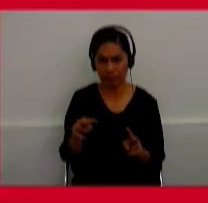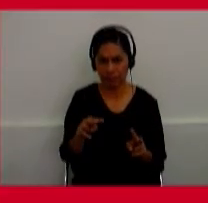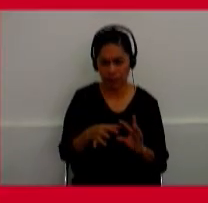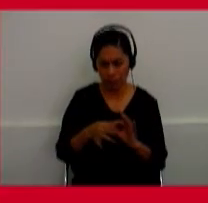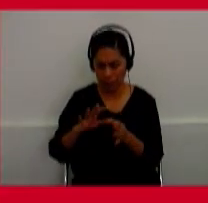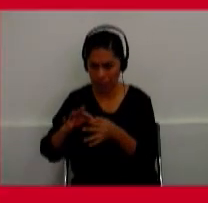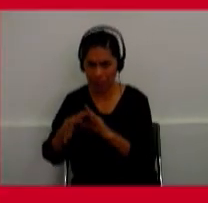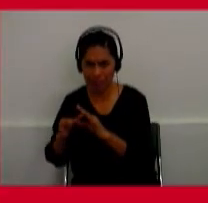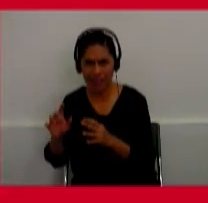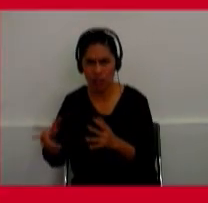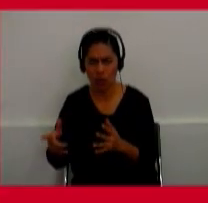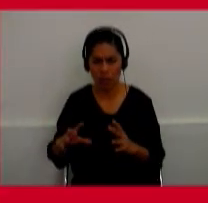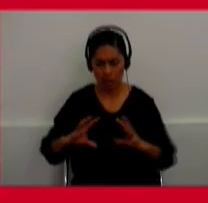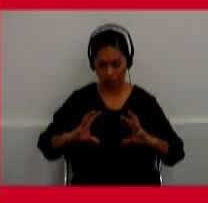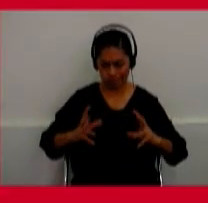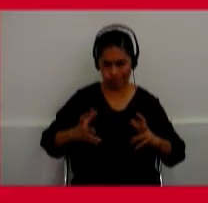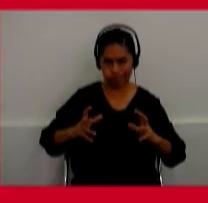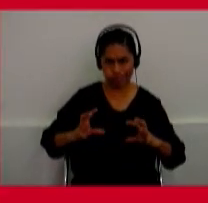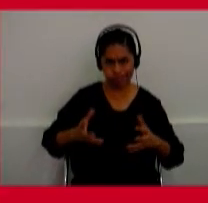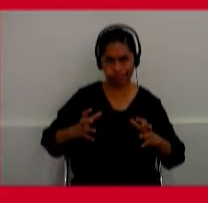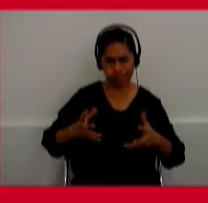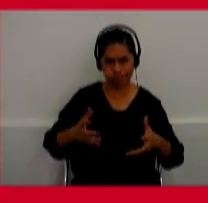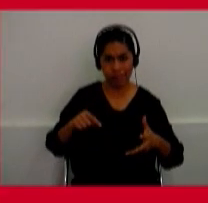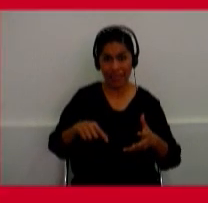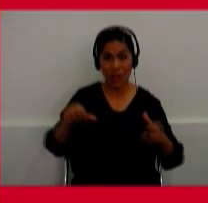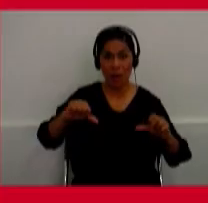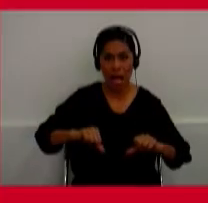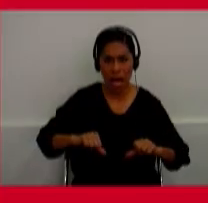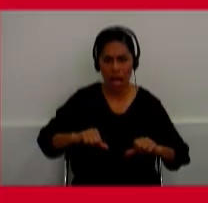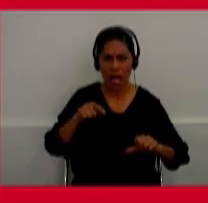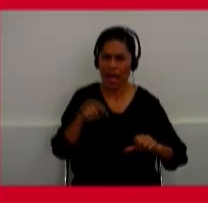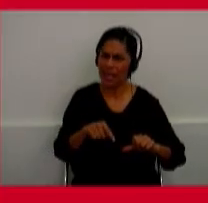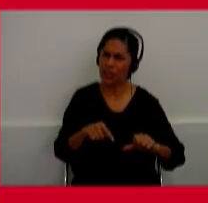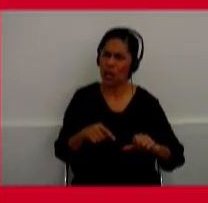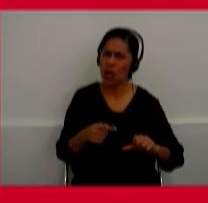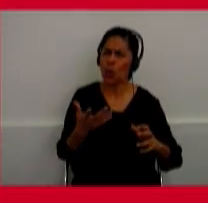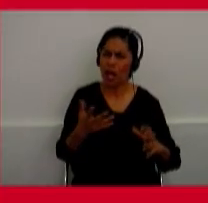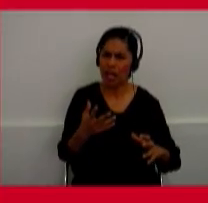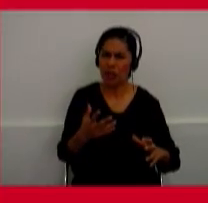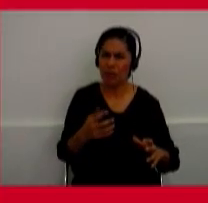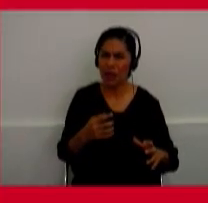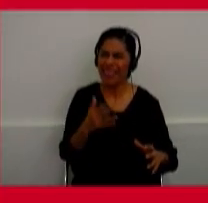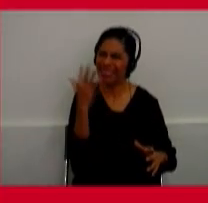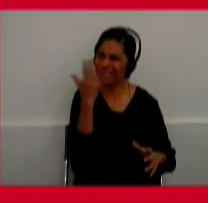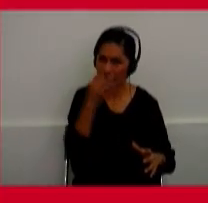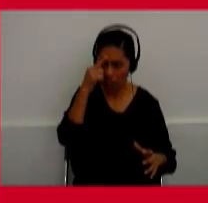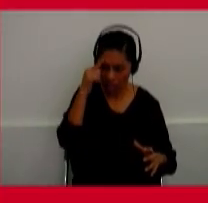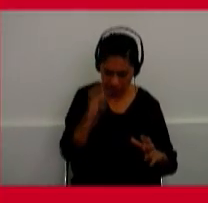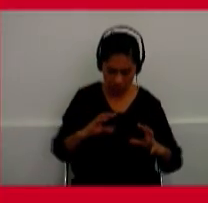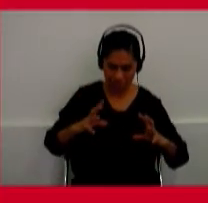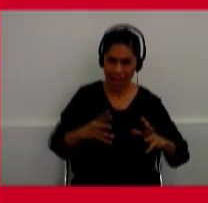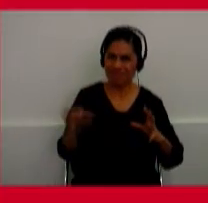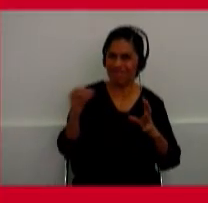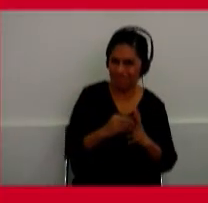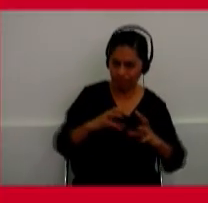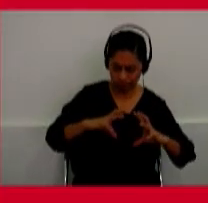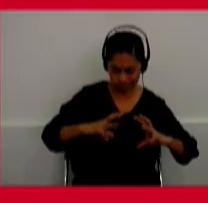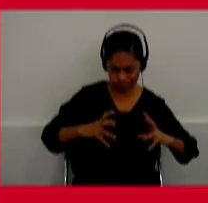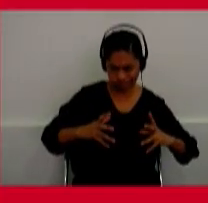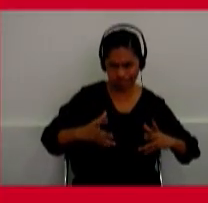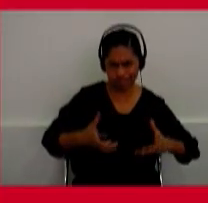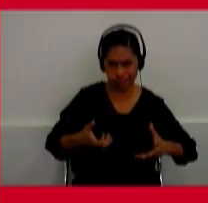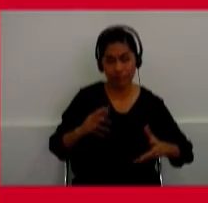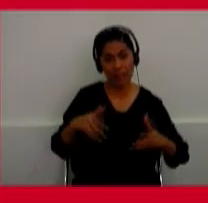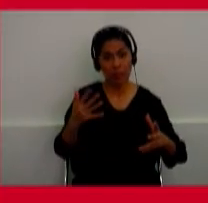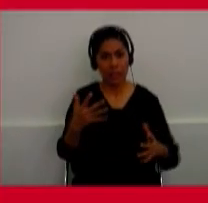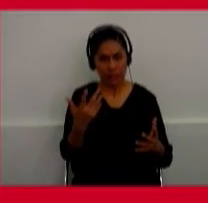motores que habían fallado durante su vida habían producido más soot, más hollín. Y por último, las horas de los metales